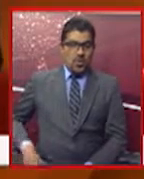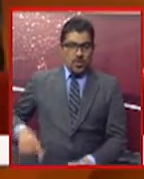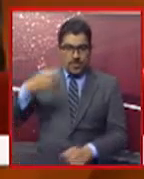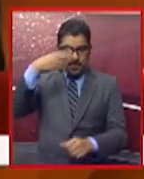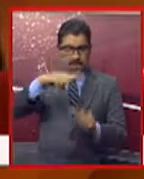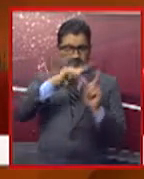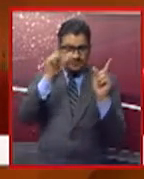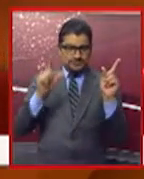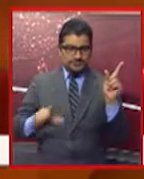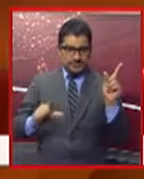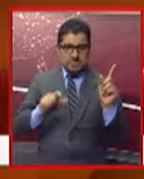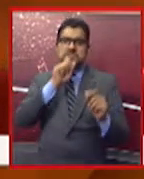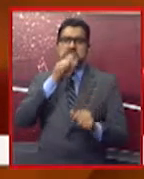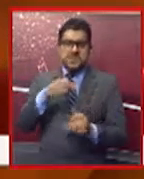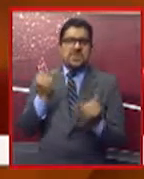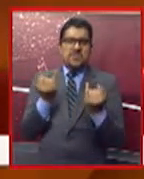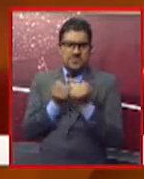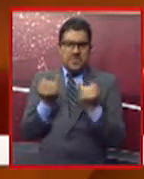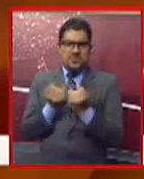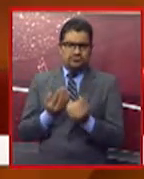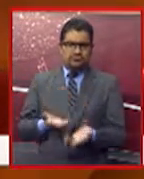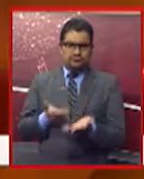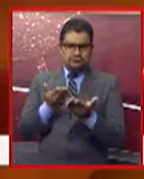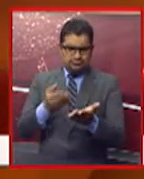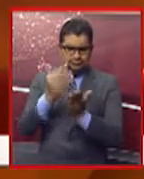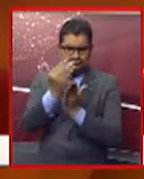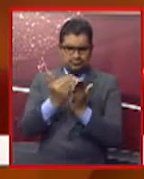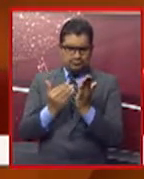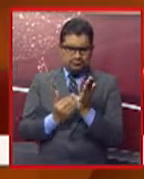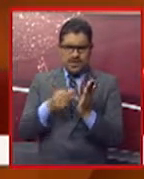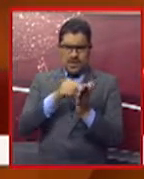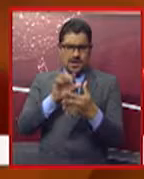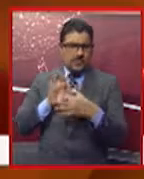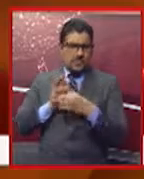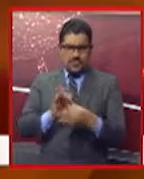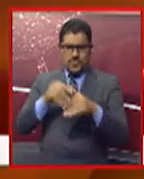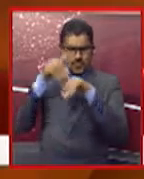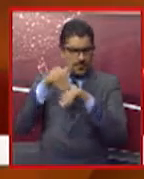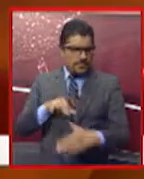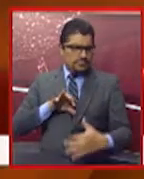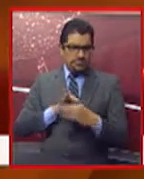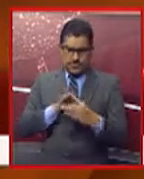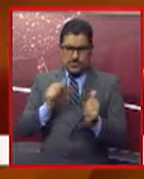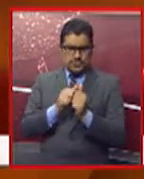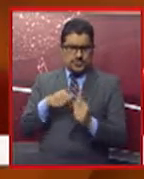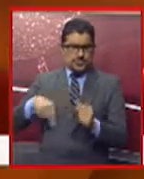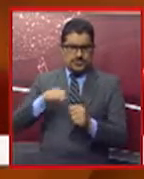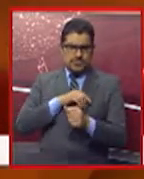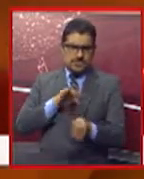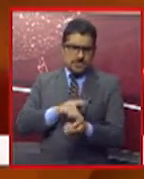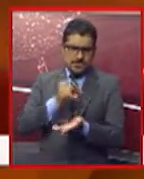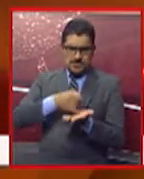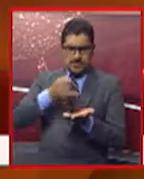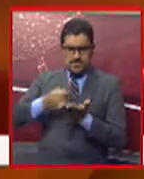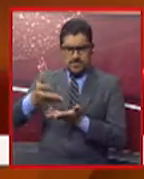República está cumpliendo con el acuerdo para la certidumbre en materia